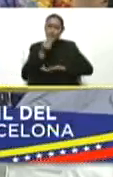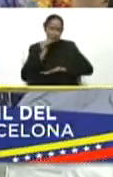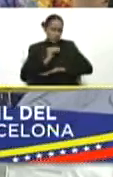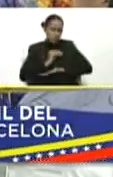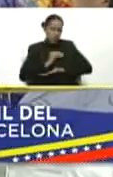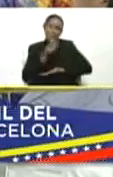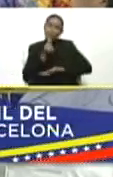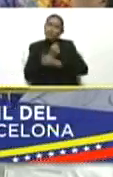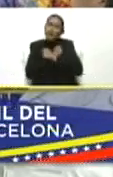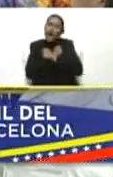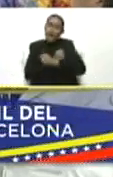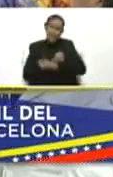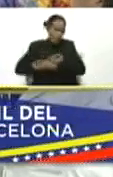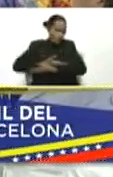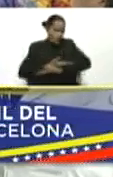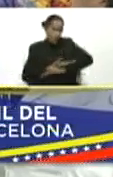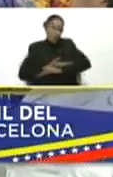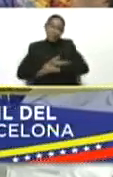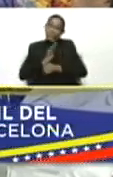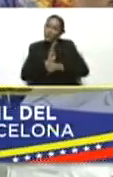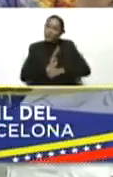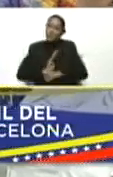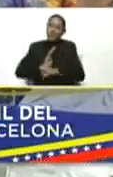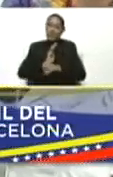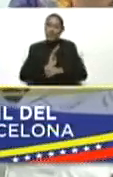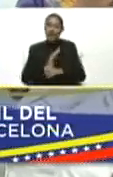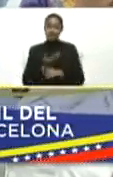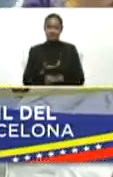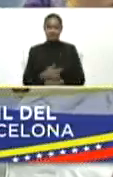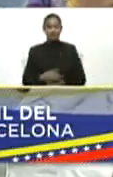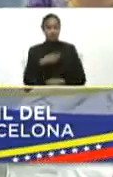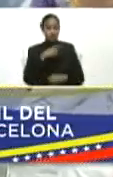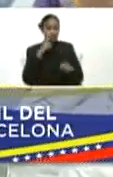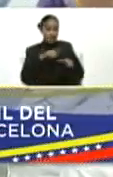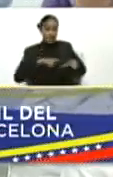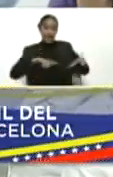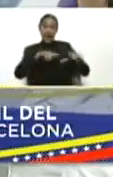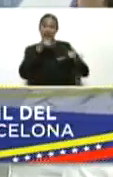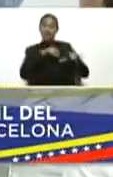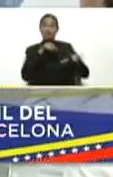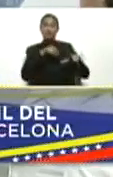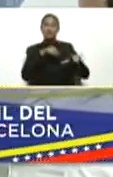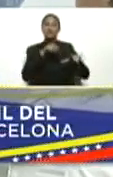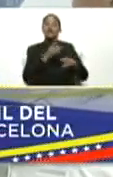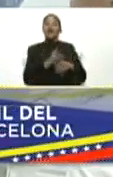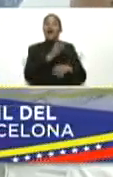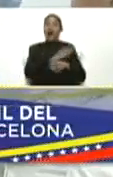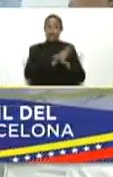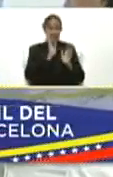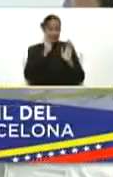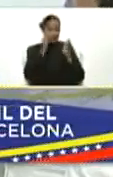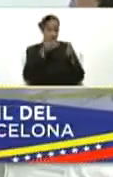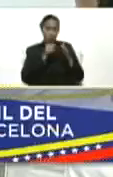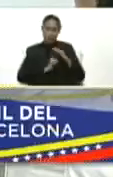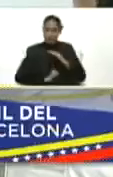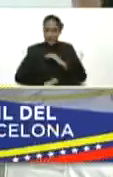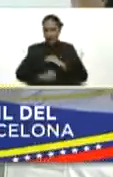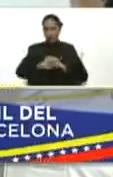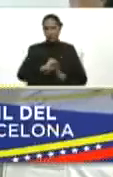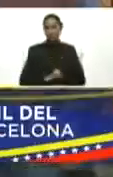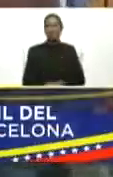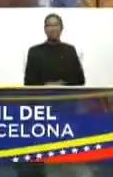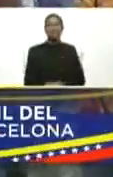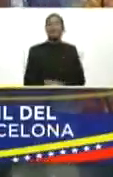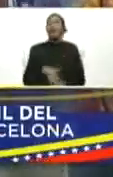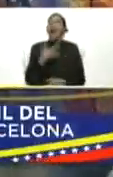que darle en el nacimiento. Entonces este es preparto aquí. Esto es la sala de atención. Y aquí están las muchachas, pues. Atención del parto. Así. Correcto. Por aquí, ¿qué